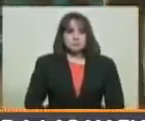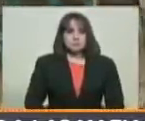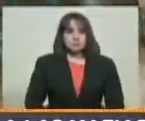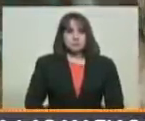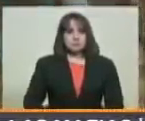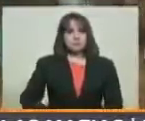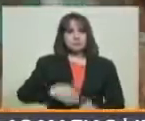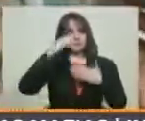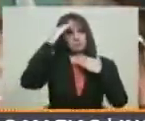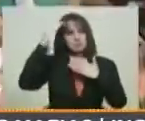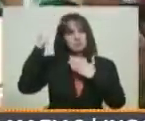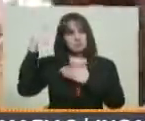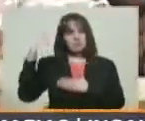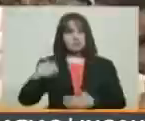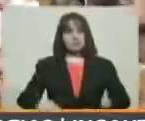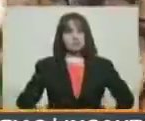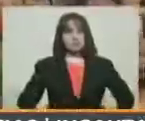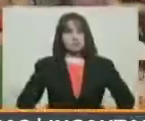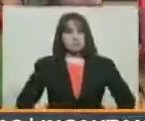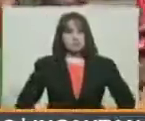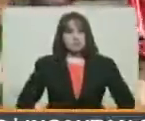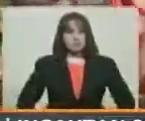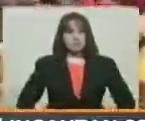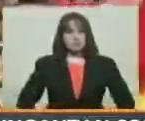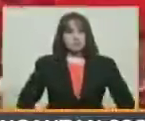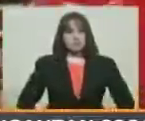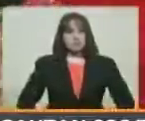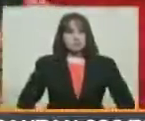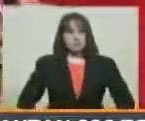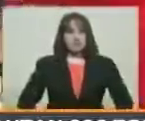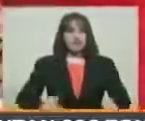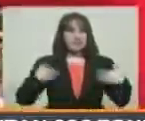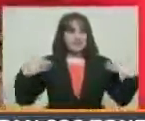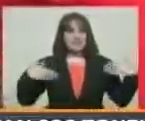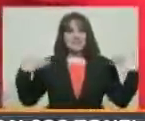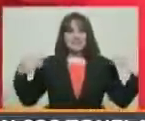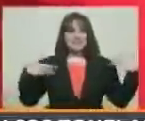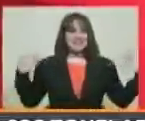Saludo, Juan. Juan alborotado y alborotada.